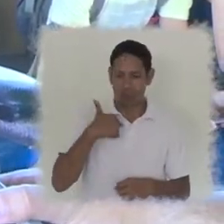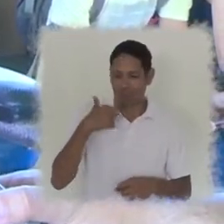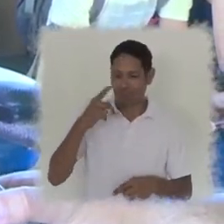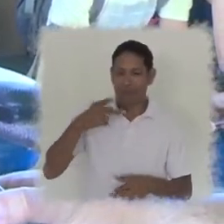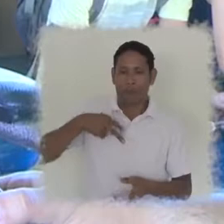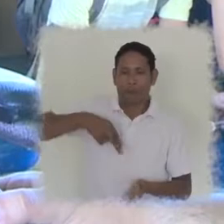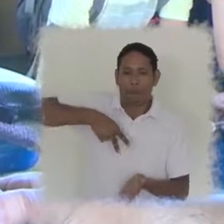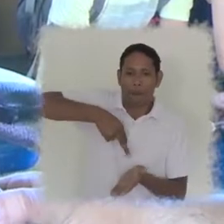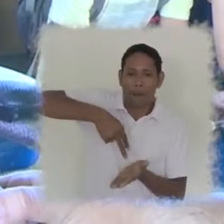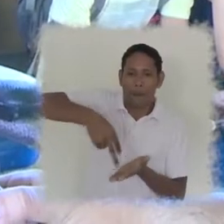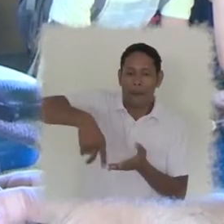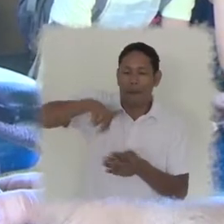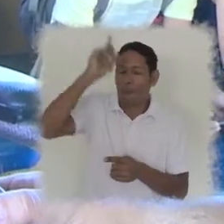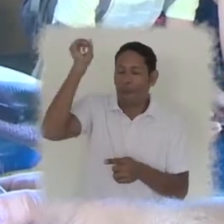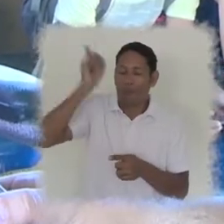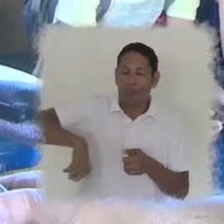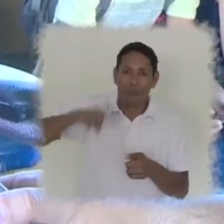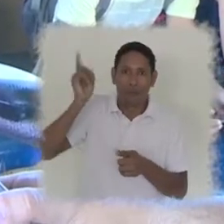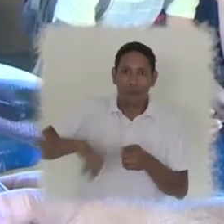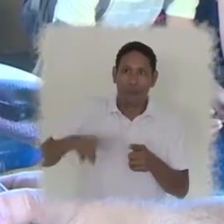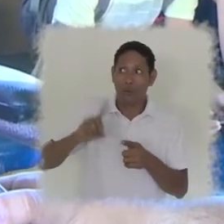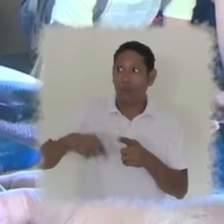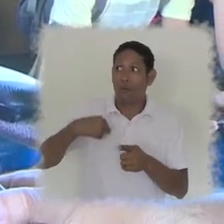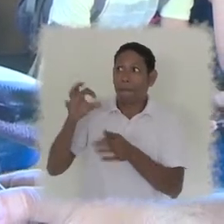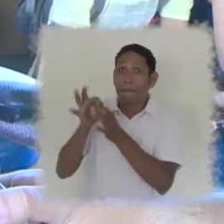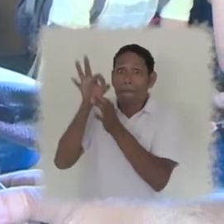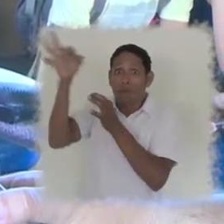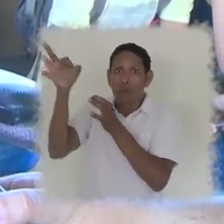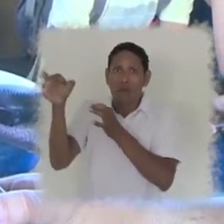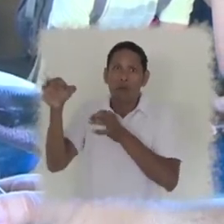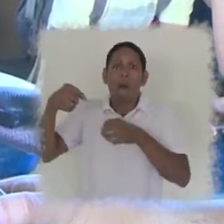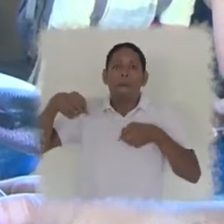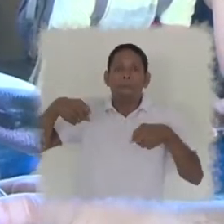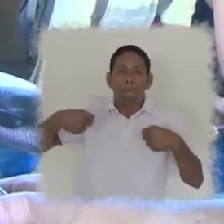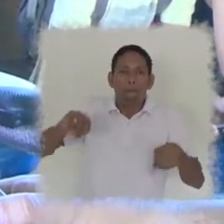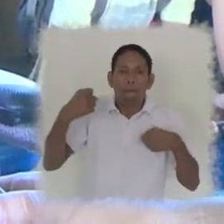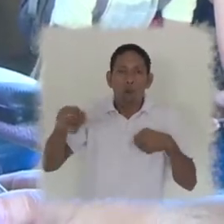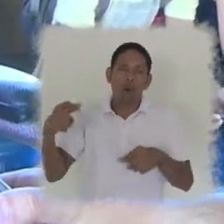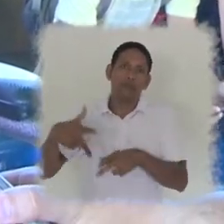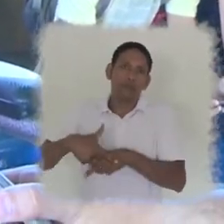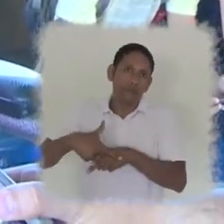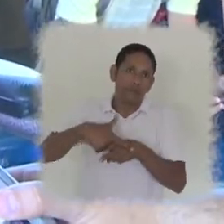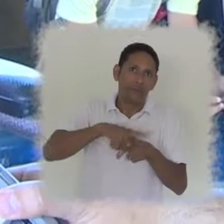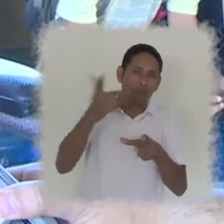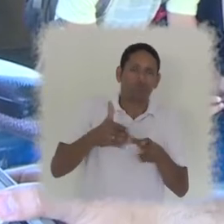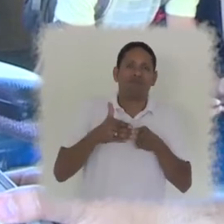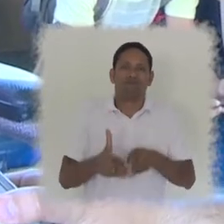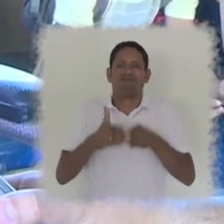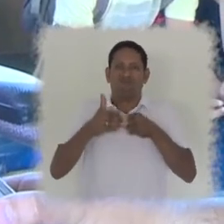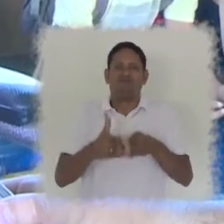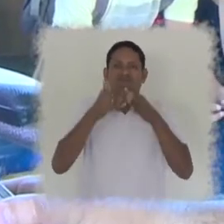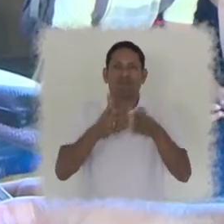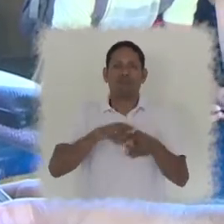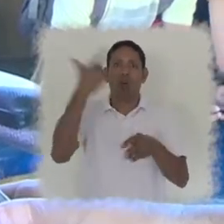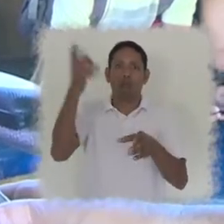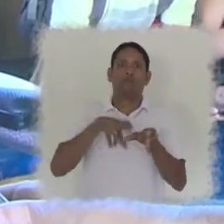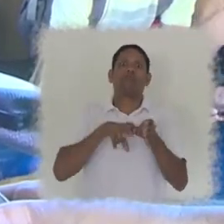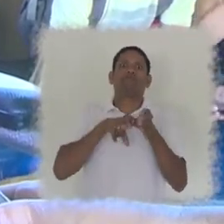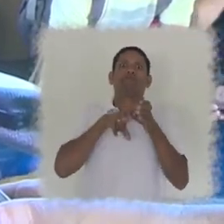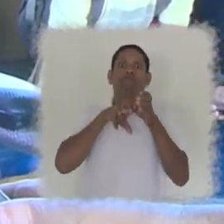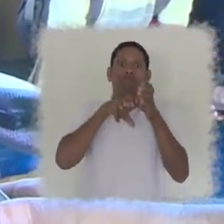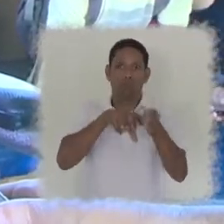ver, no puedo caminar y entonces de transportarse de mi pueblo en moto, después coger